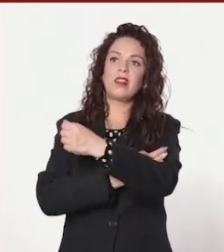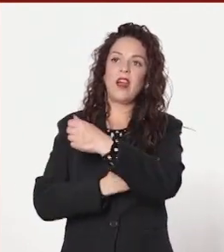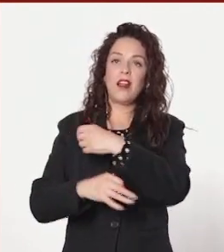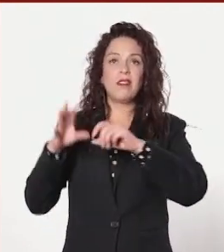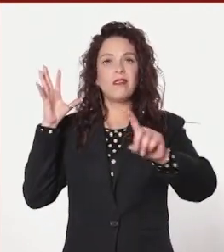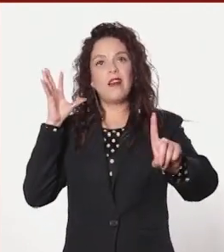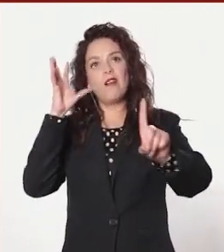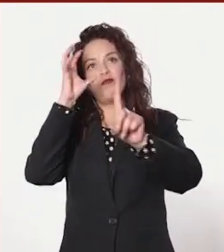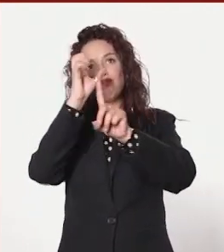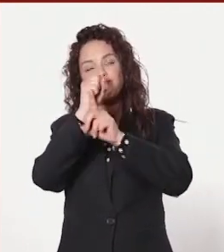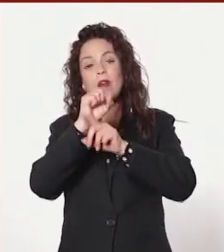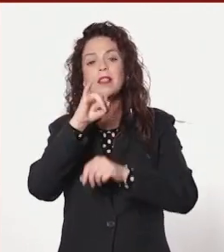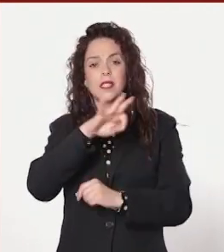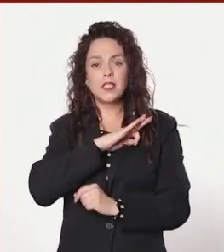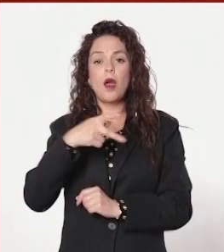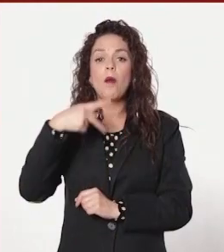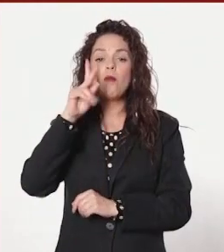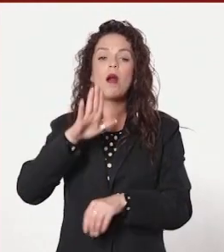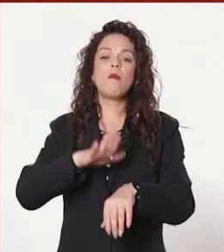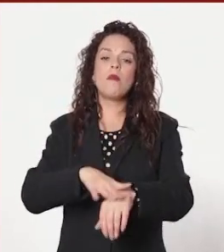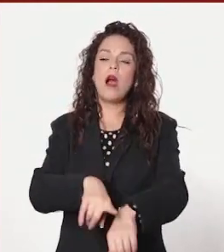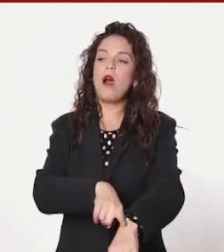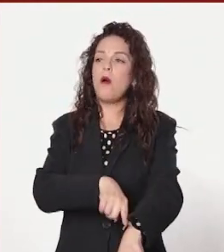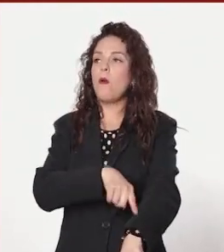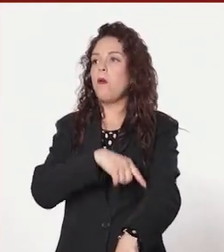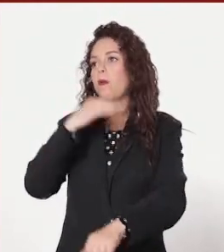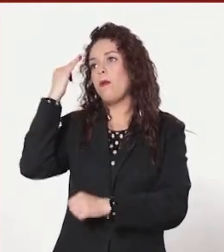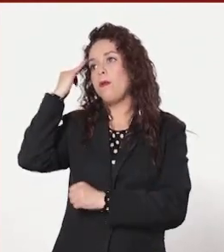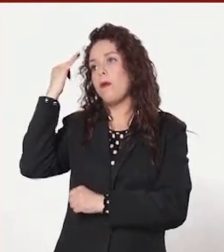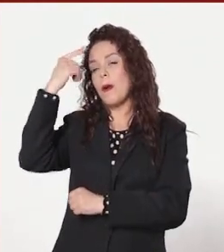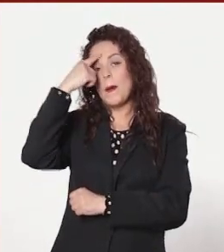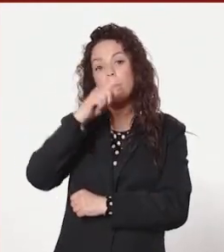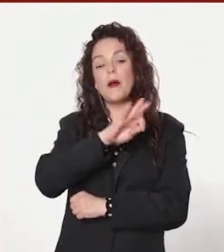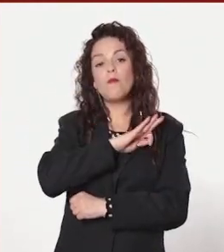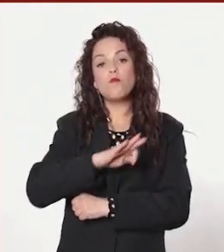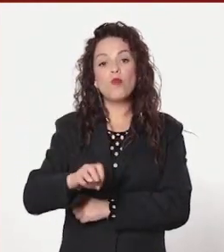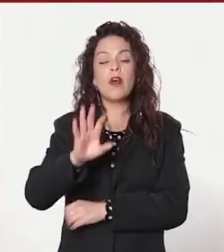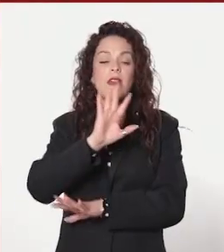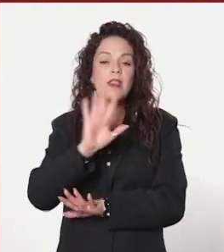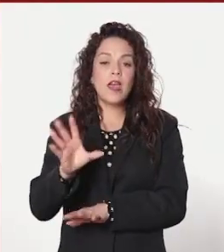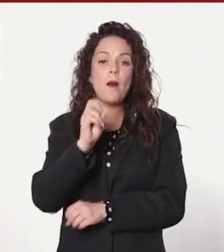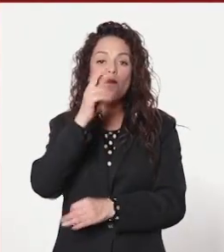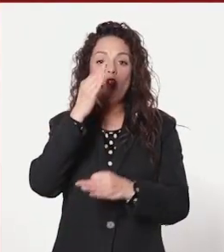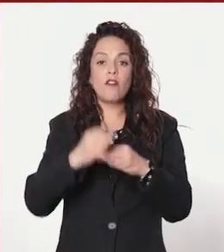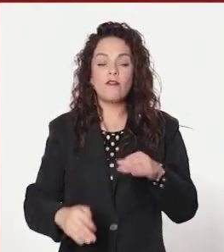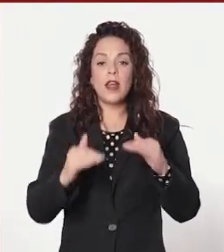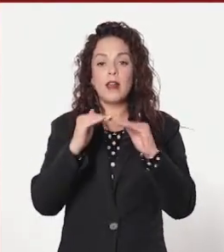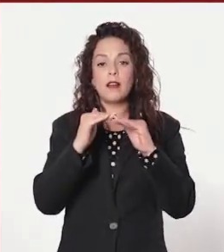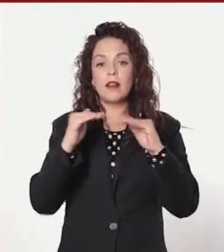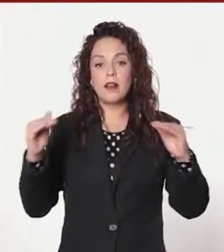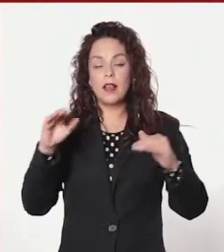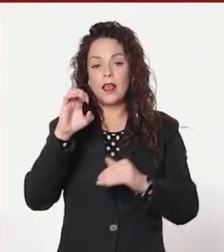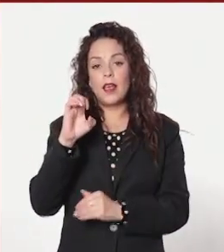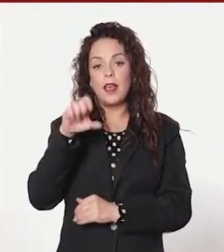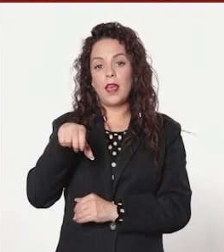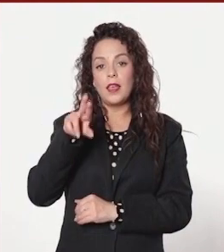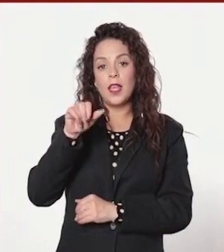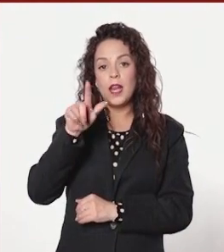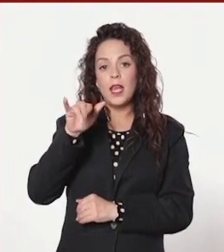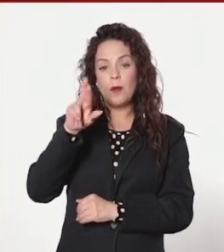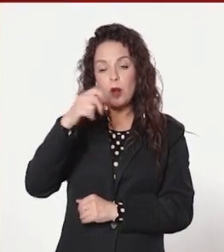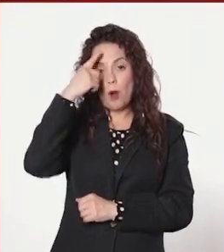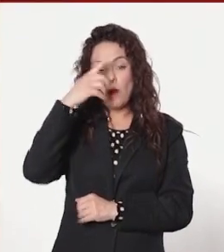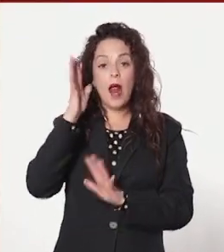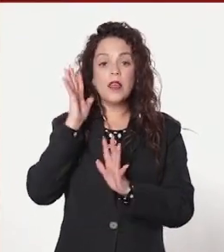llegaremos, pero nos va a tomar mucho más tiempo llegar a este equilibrio o economía circular donde decía que ya no hay concepto de